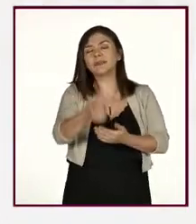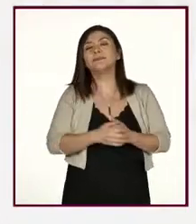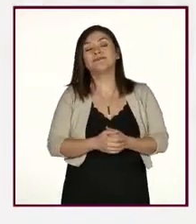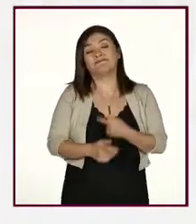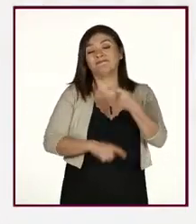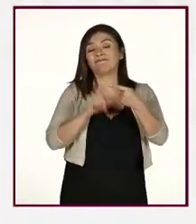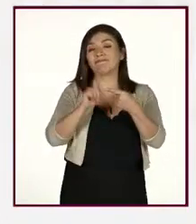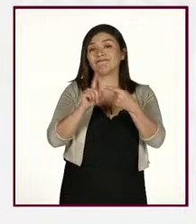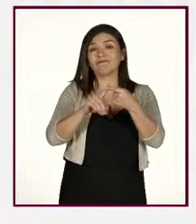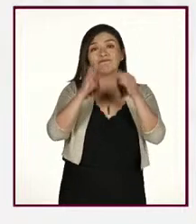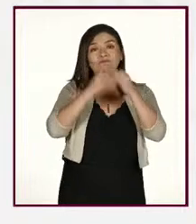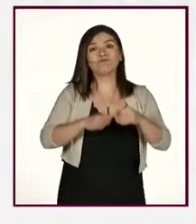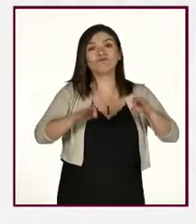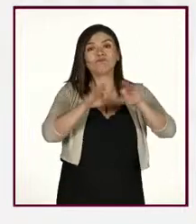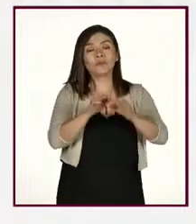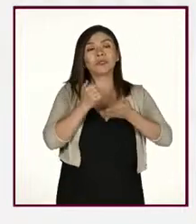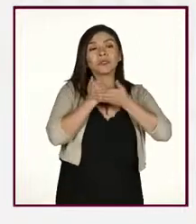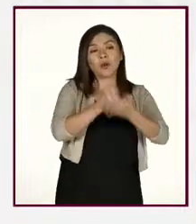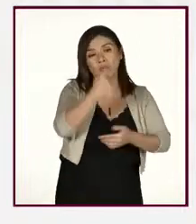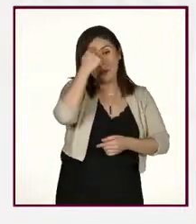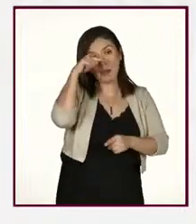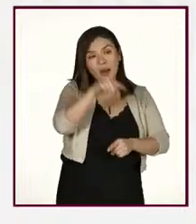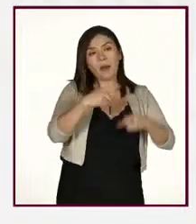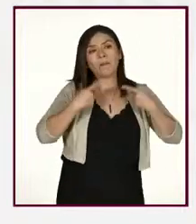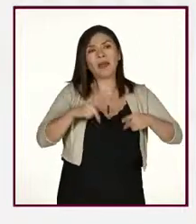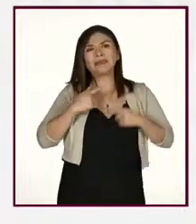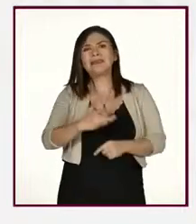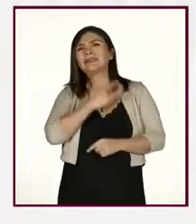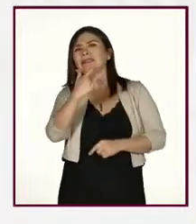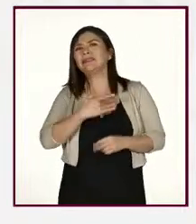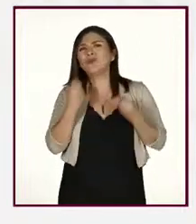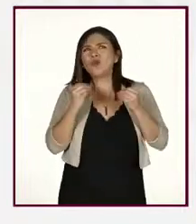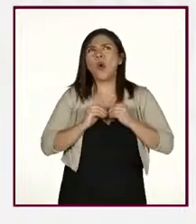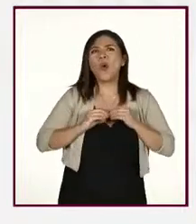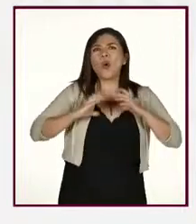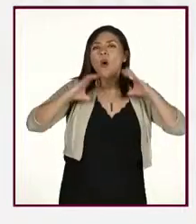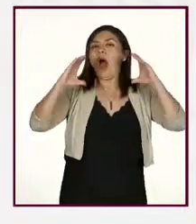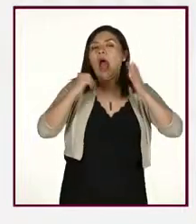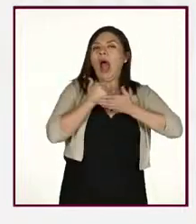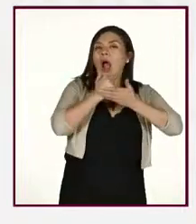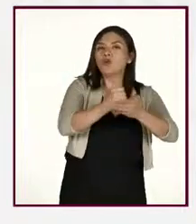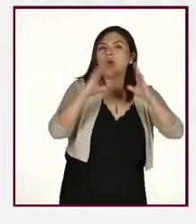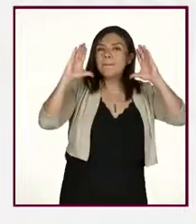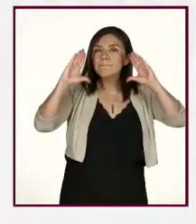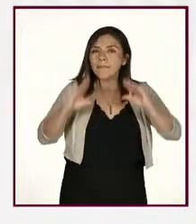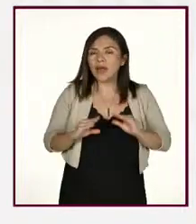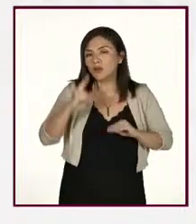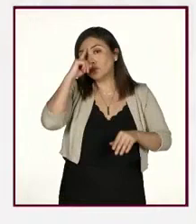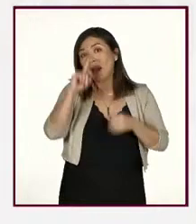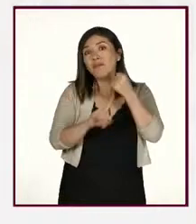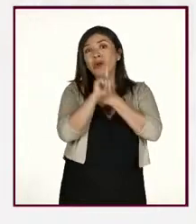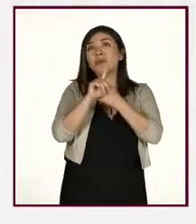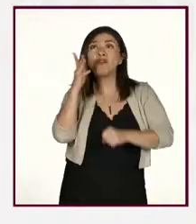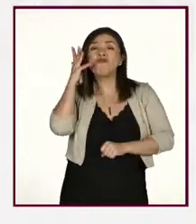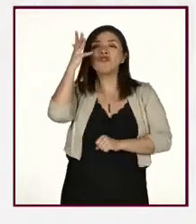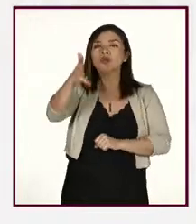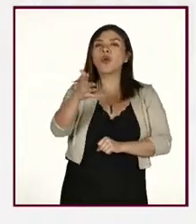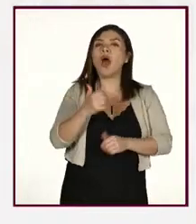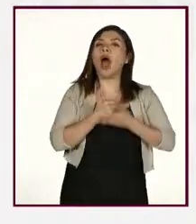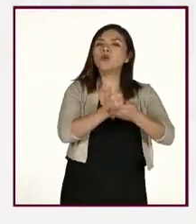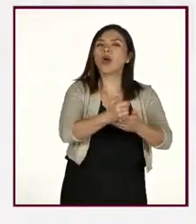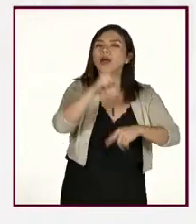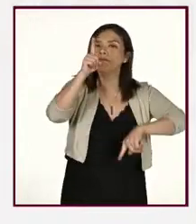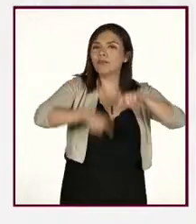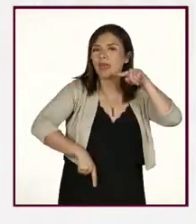Pues primeramente disminuir los síntomas, ¿no? De ansiedad generalizada, con el objetivo de evitar complicaciones a largo plazo, porque sabemos que